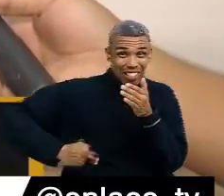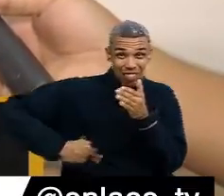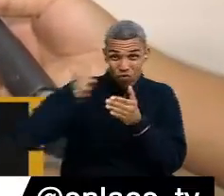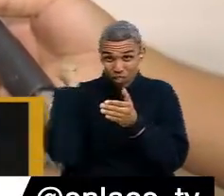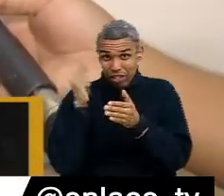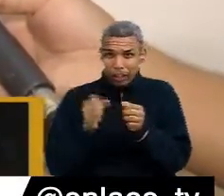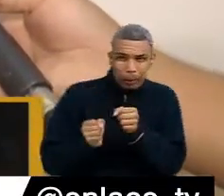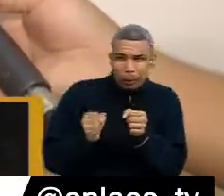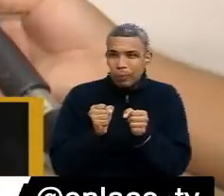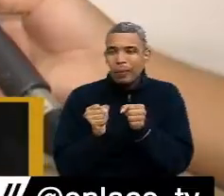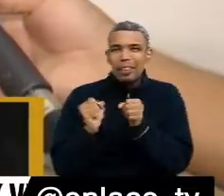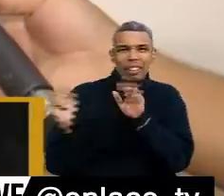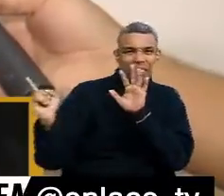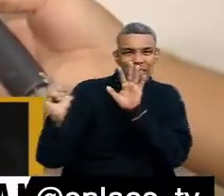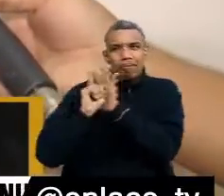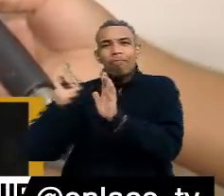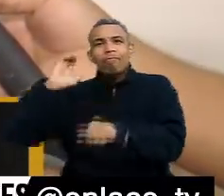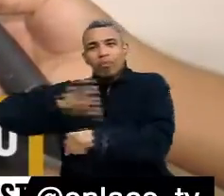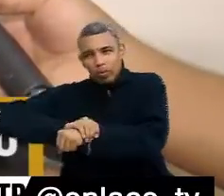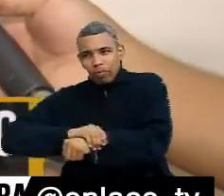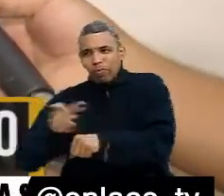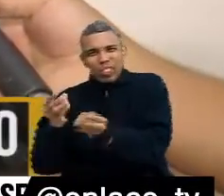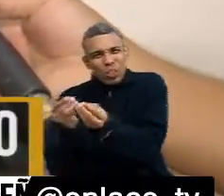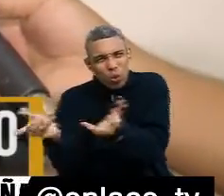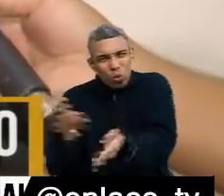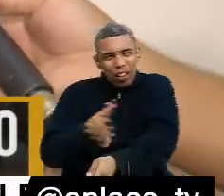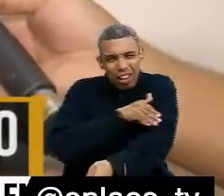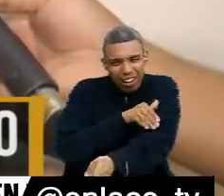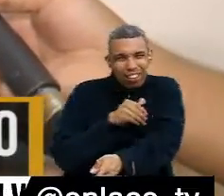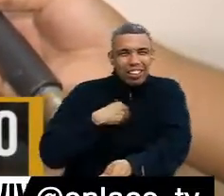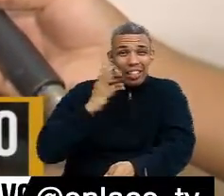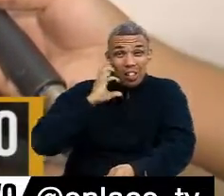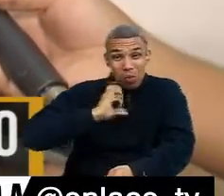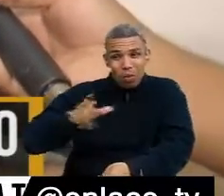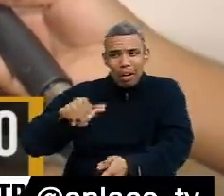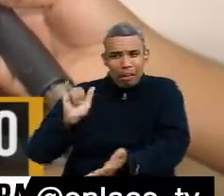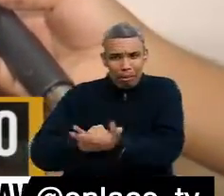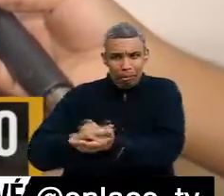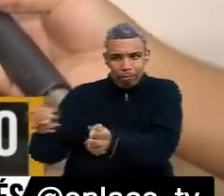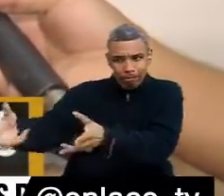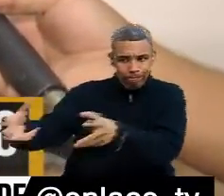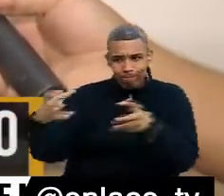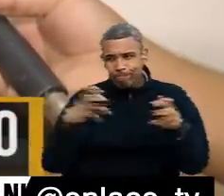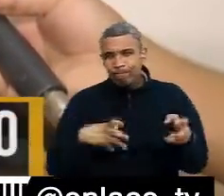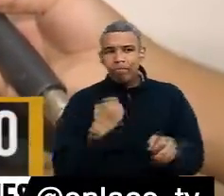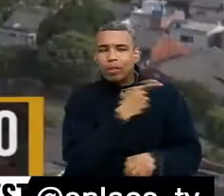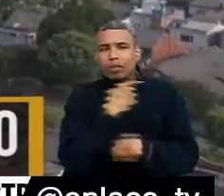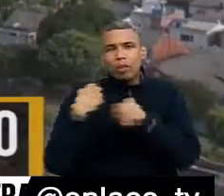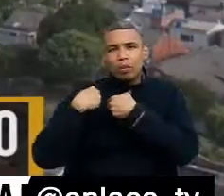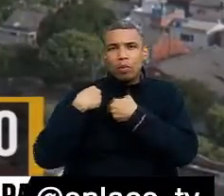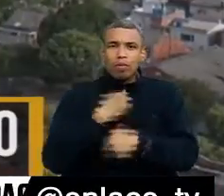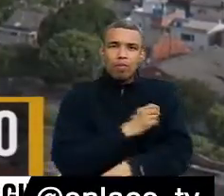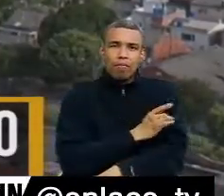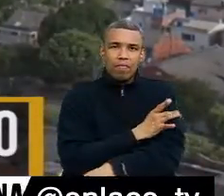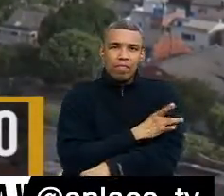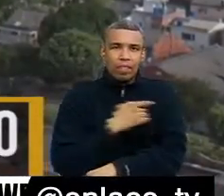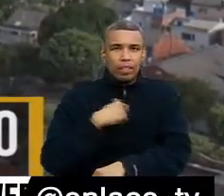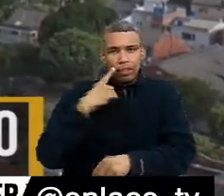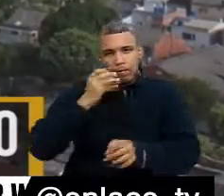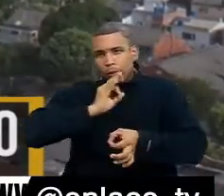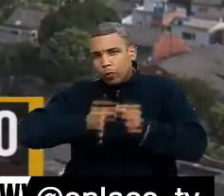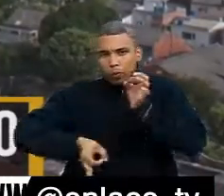logra la captura de este individuo junto con la recuperación de los elementos, dejado a disposición también de autoridad competente. Las